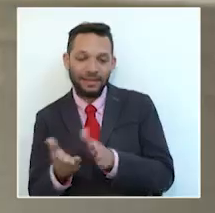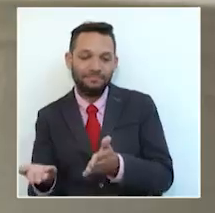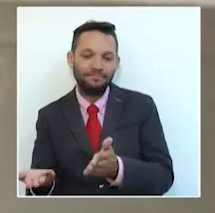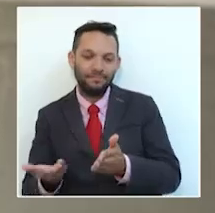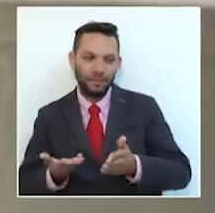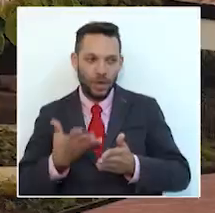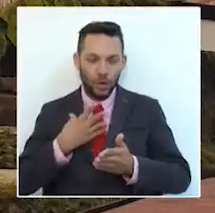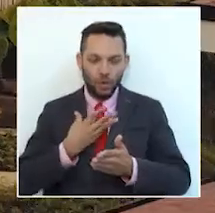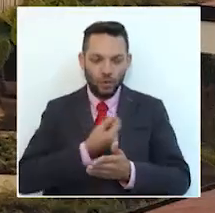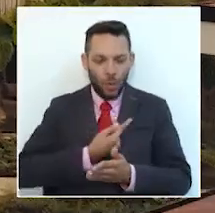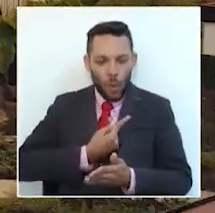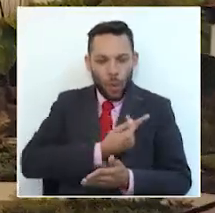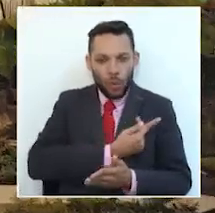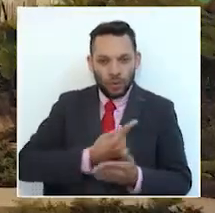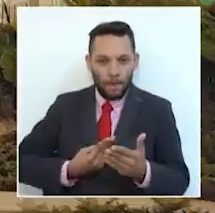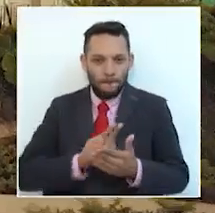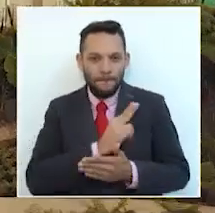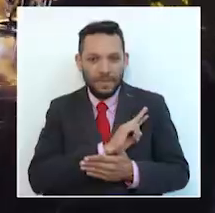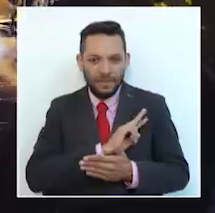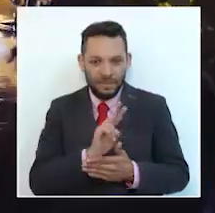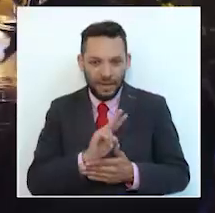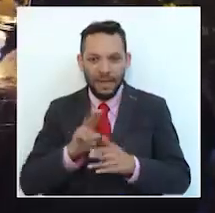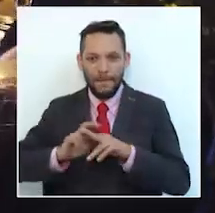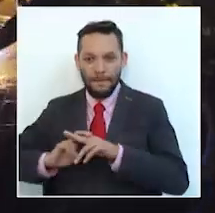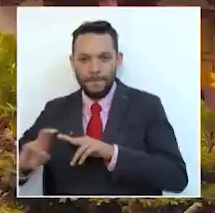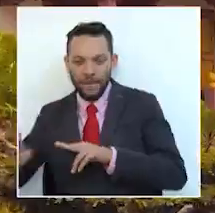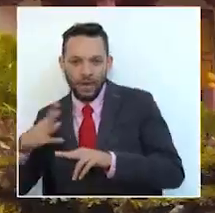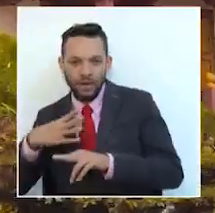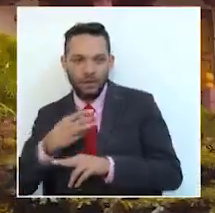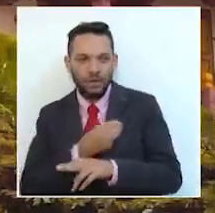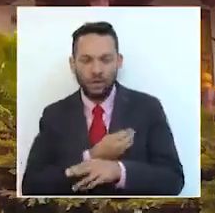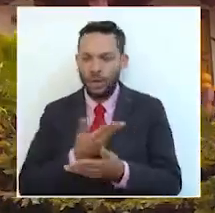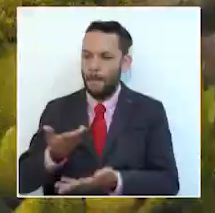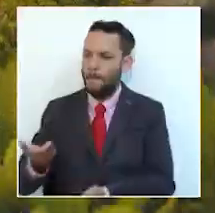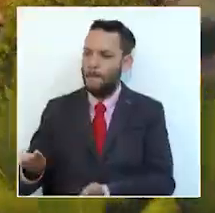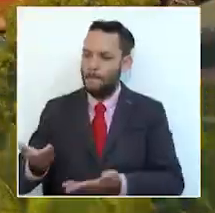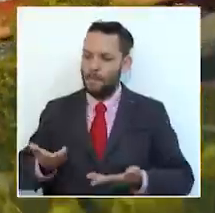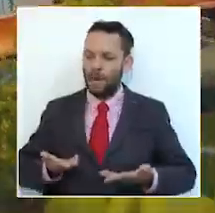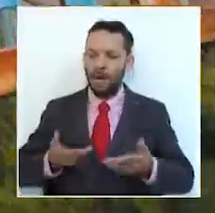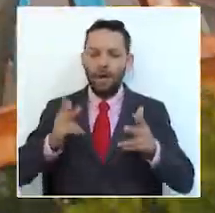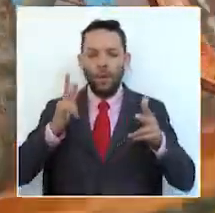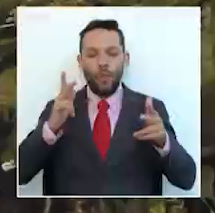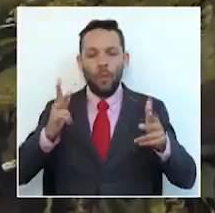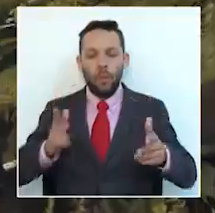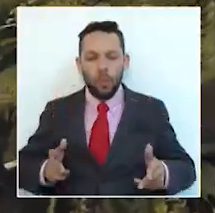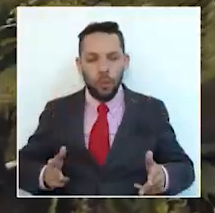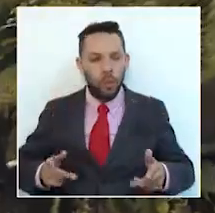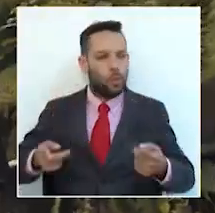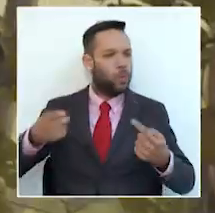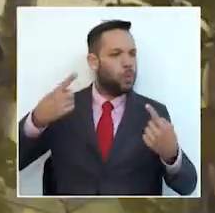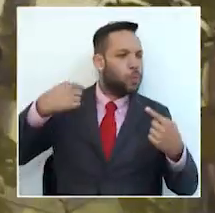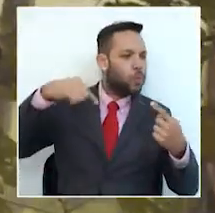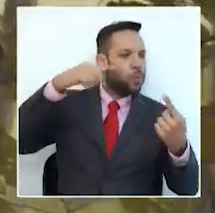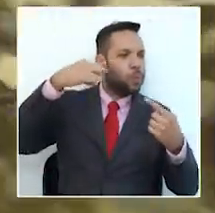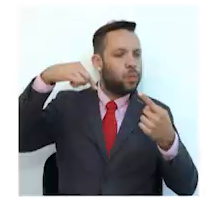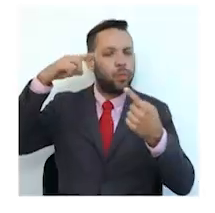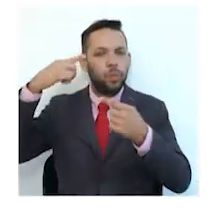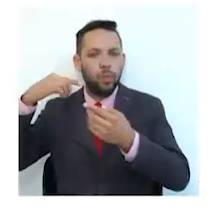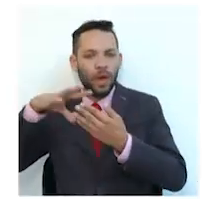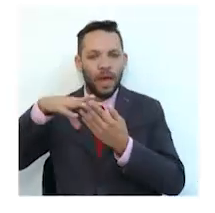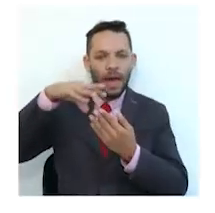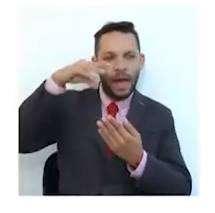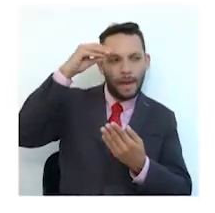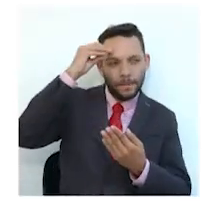recibirte a ti a tu familia en los mejores lugares para descansar divertirse relajarse y conocer